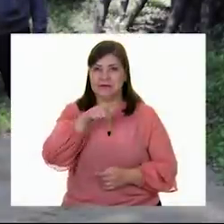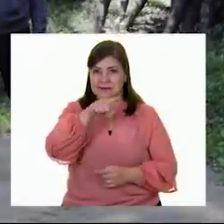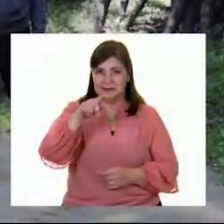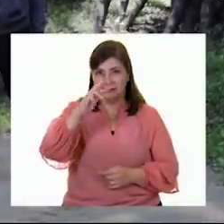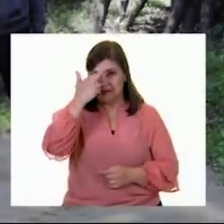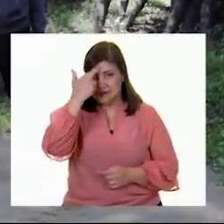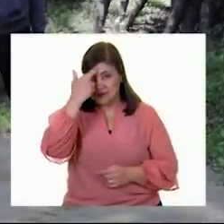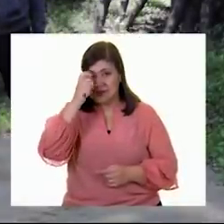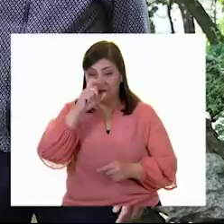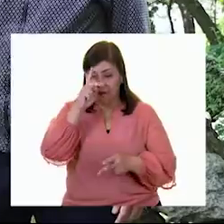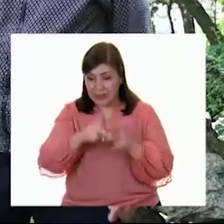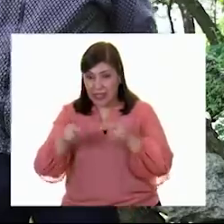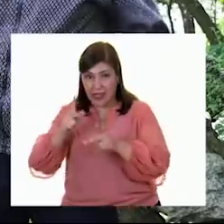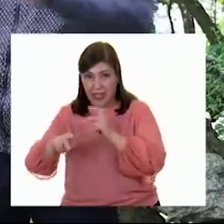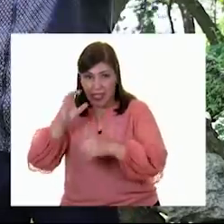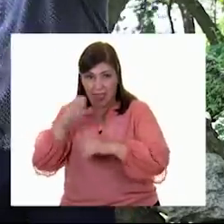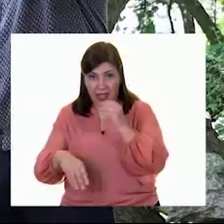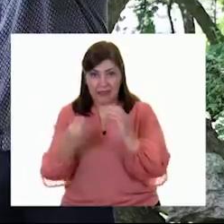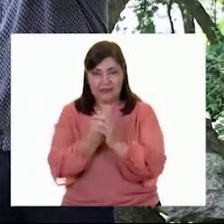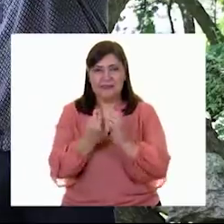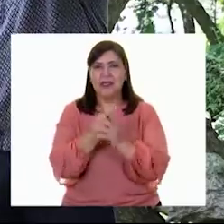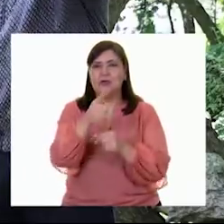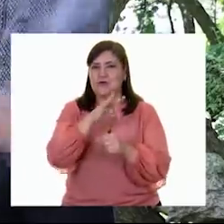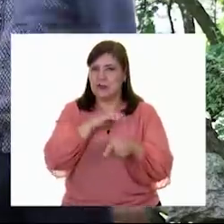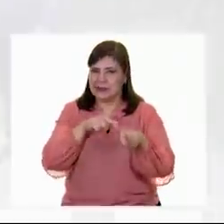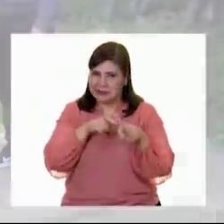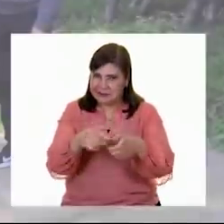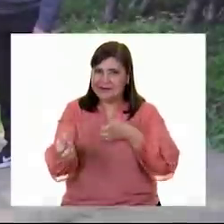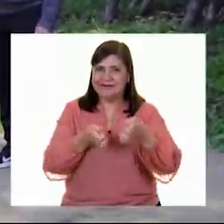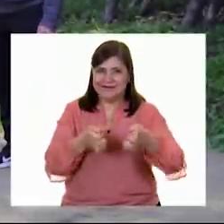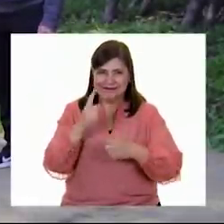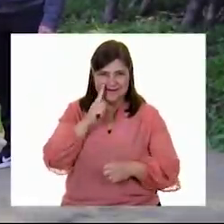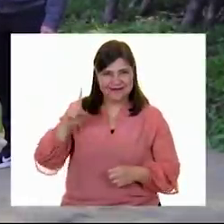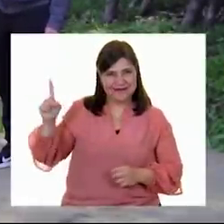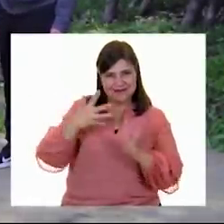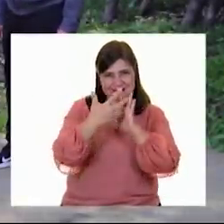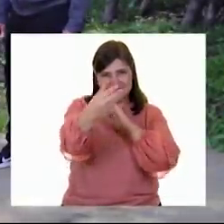Recuerda, entre clase y clase, activa tu cuerpo. Ok,